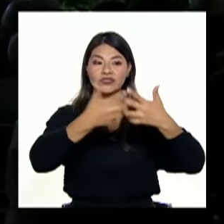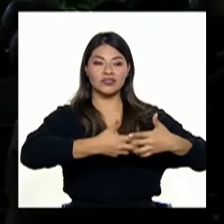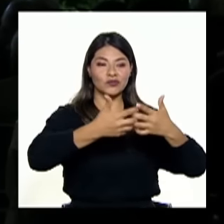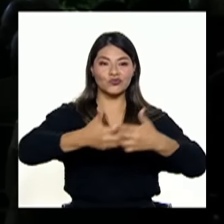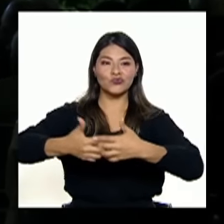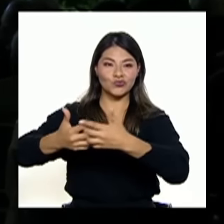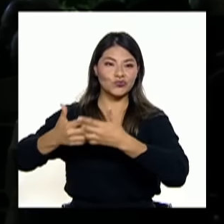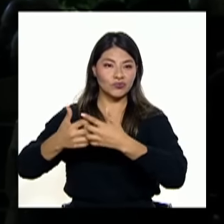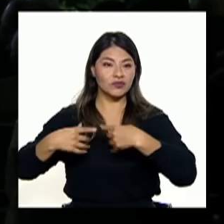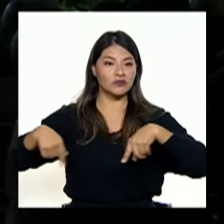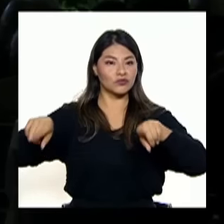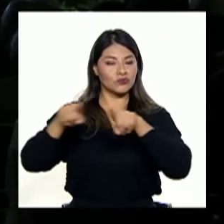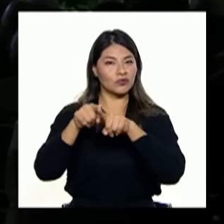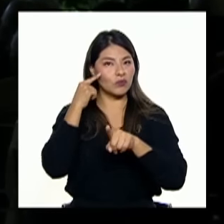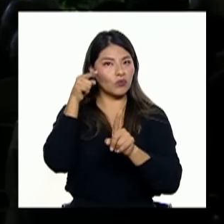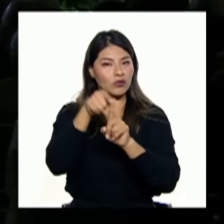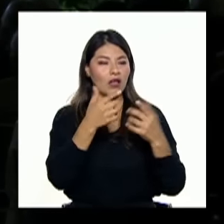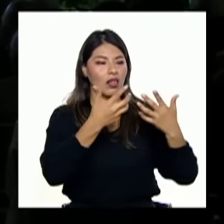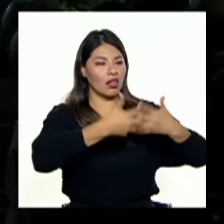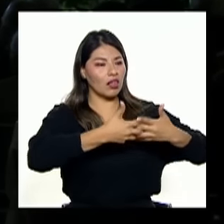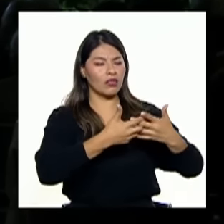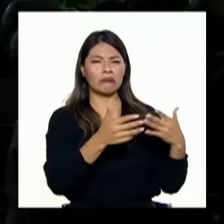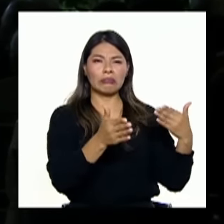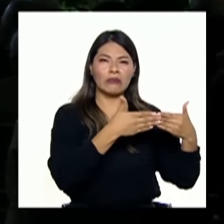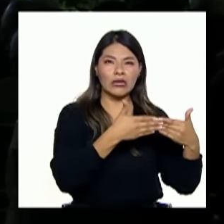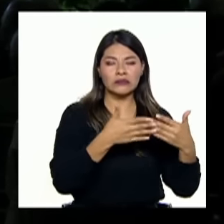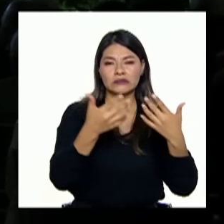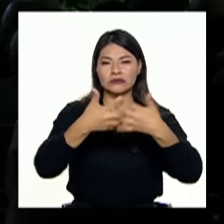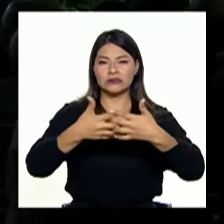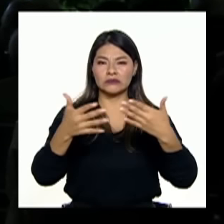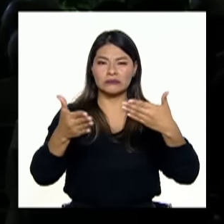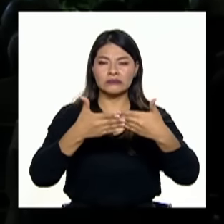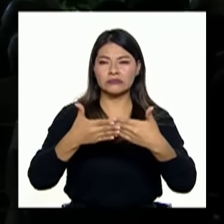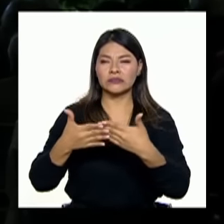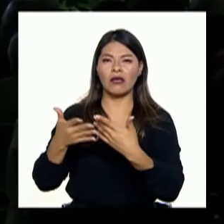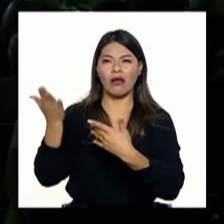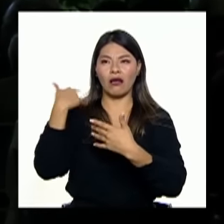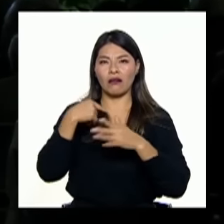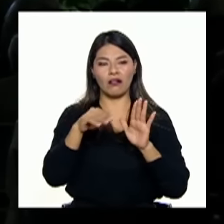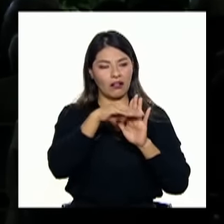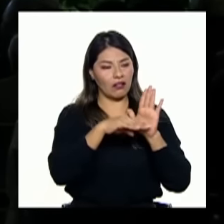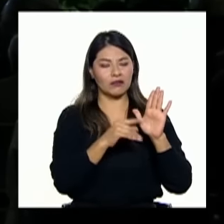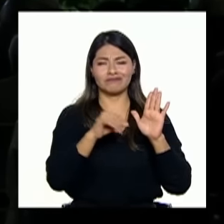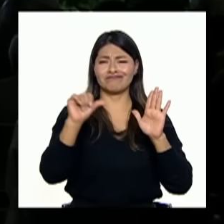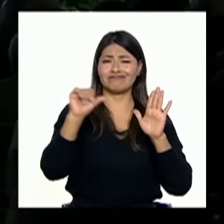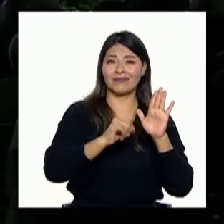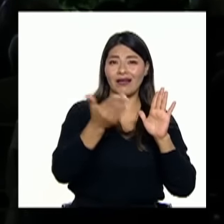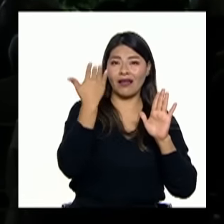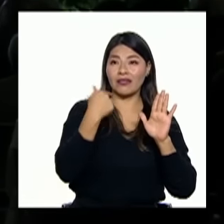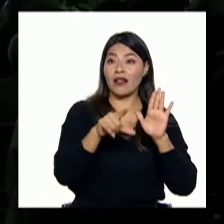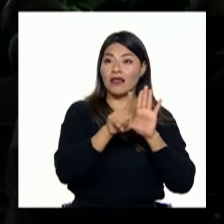nacional, provocando el cierre de empresas y, por consiguiente, generando desempleo e informalidad. Y también, por